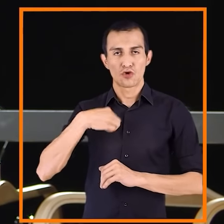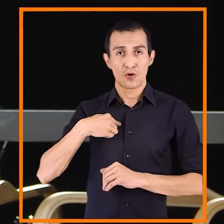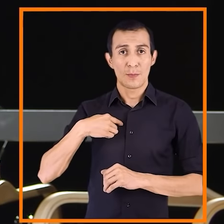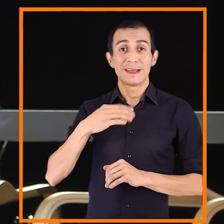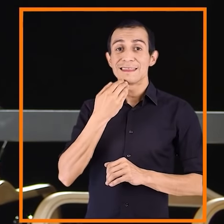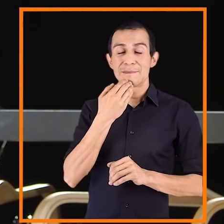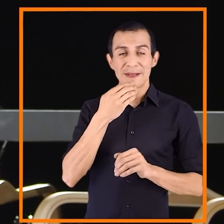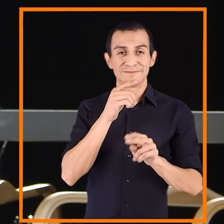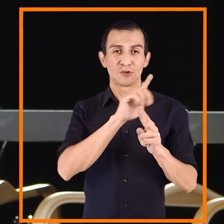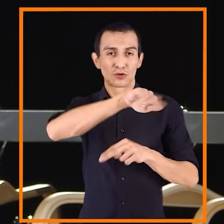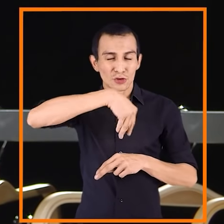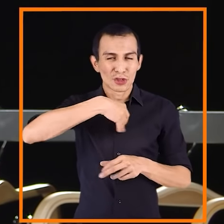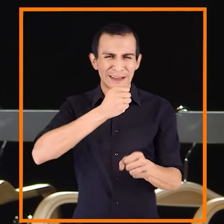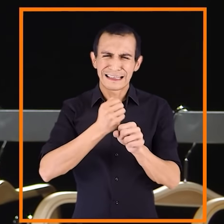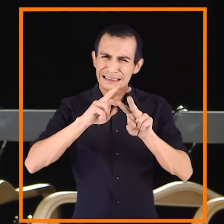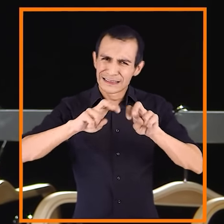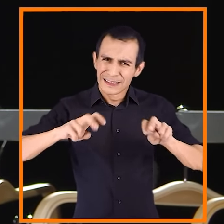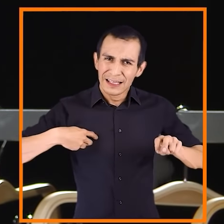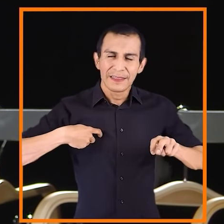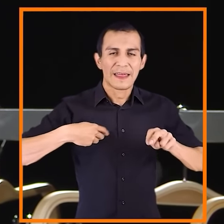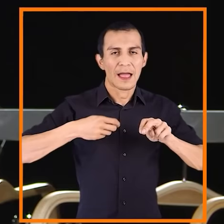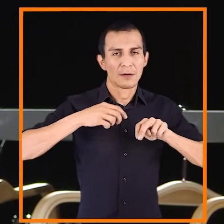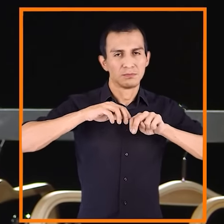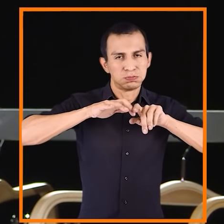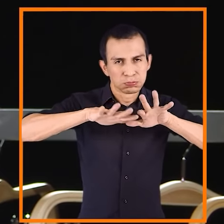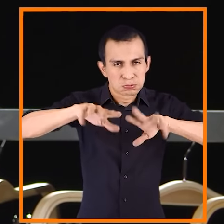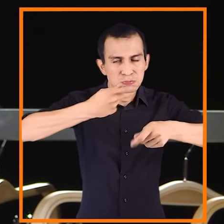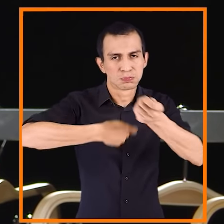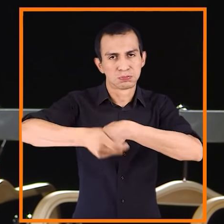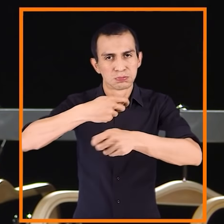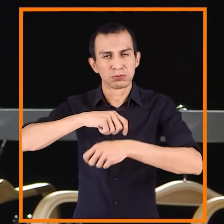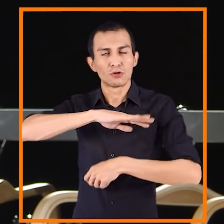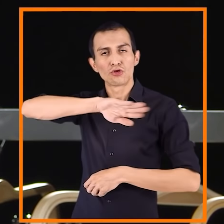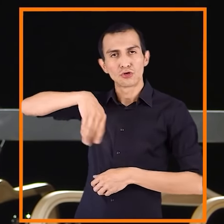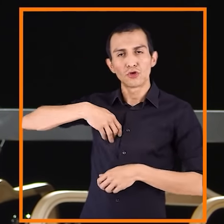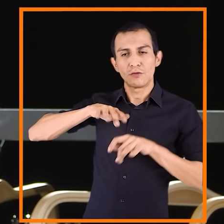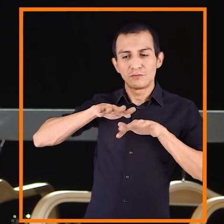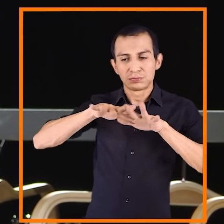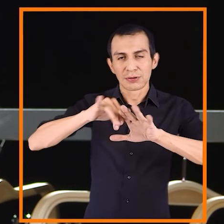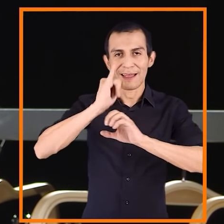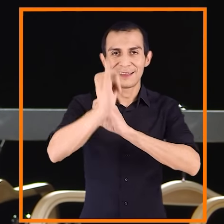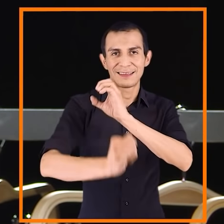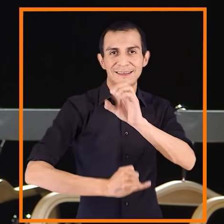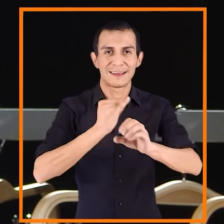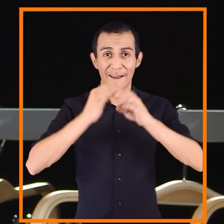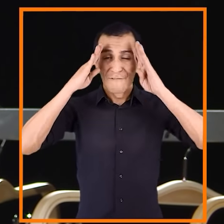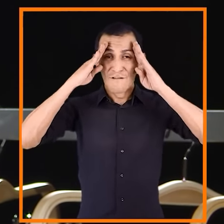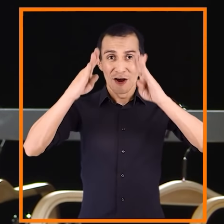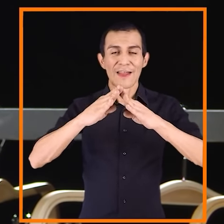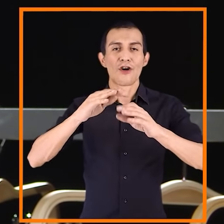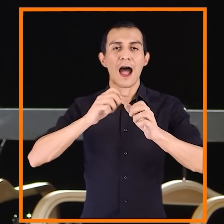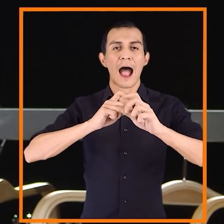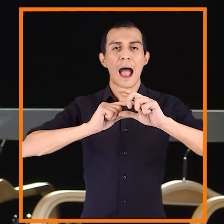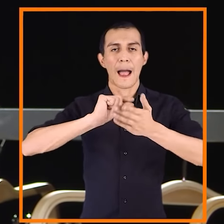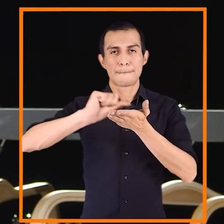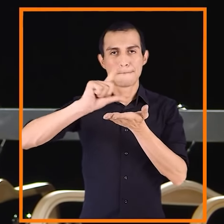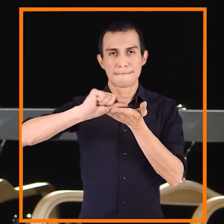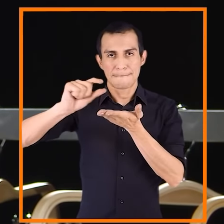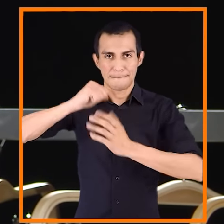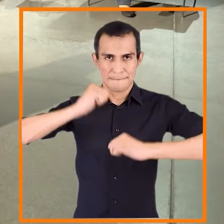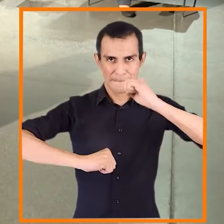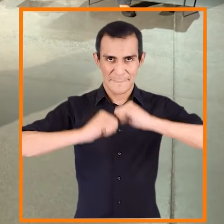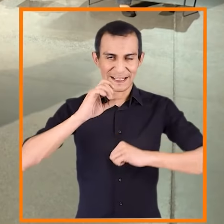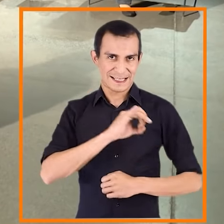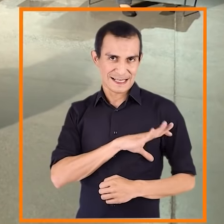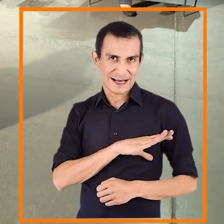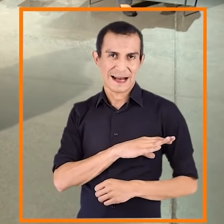lado B2C también estamos tratando de incursionar en Marketplace, donde actualmente estamos en el mercadito nacional enfocado en pymes chilenas y de lineamiento